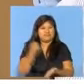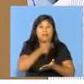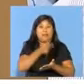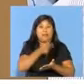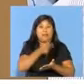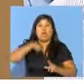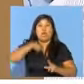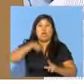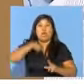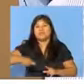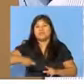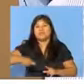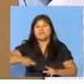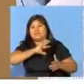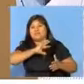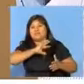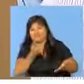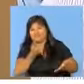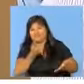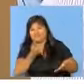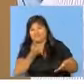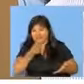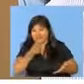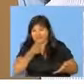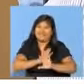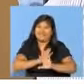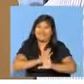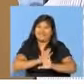ya han ido varió a mirarlo así que